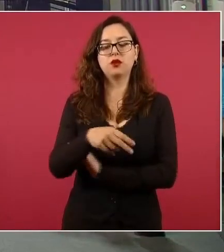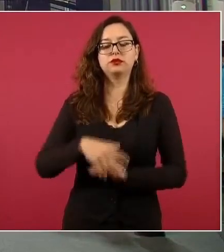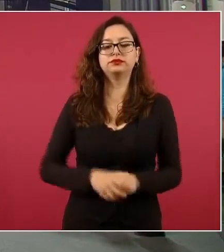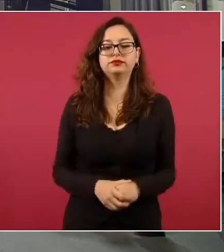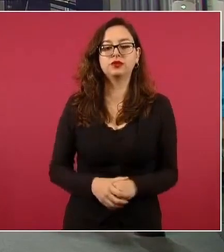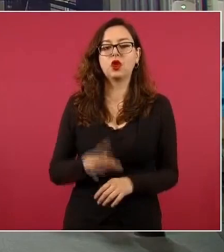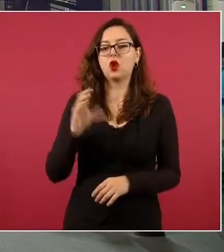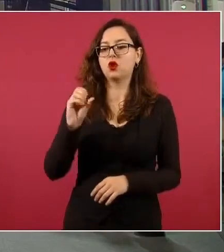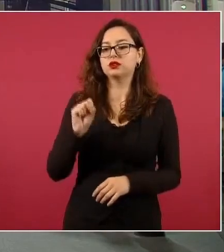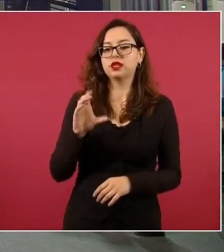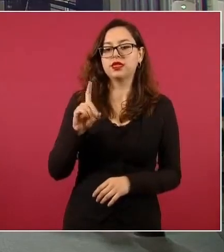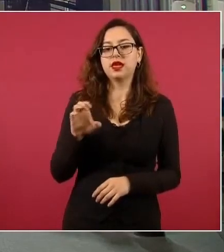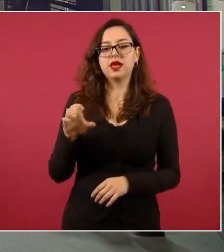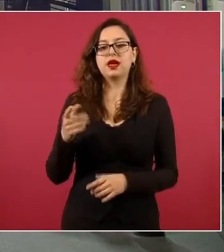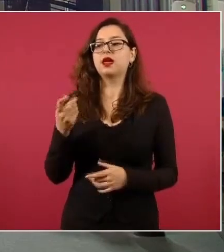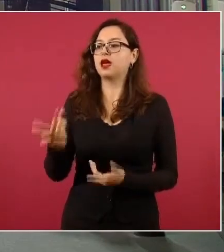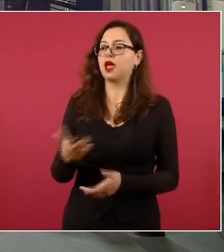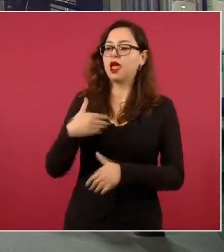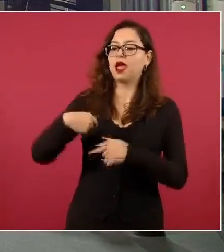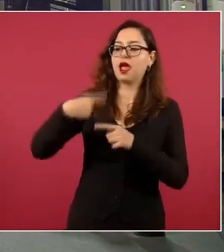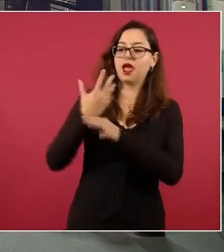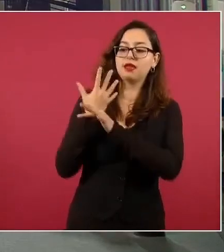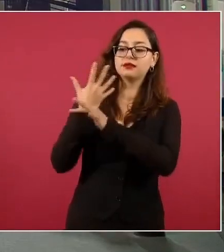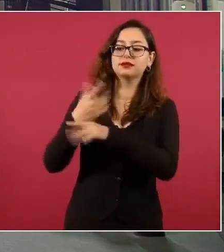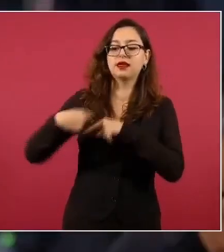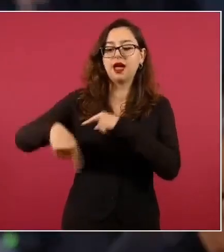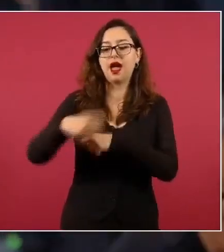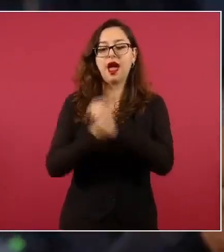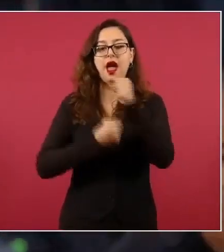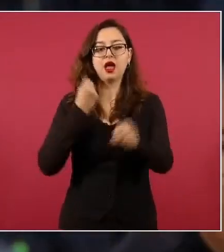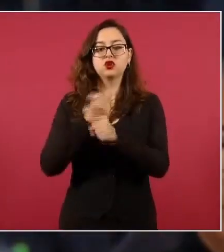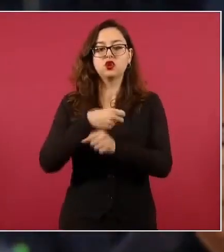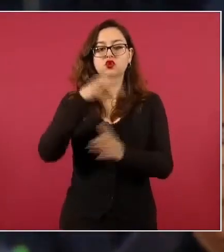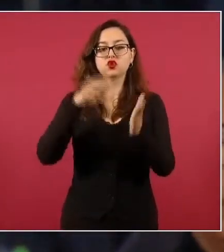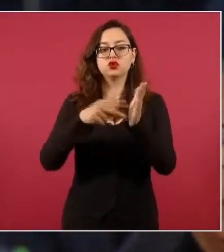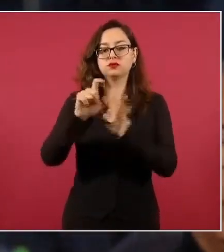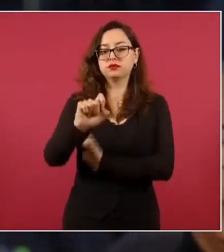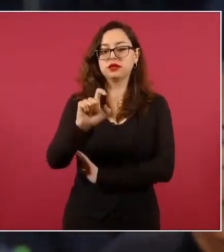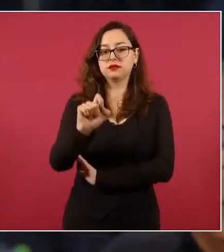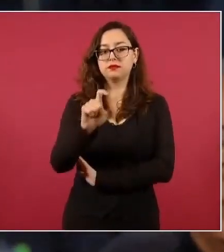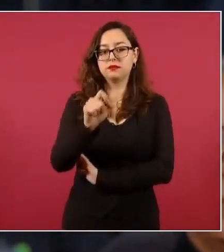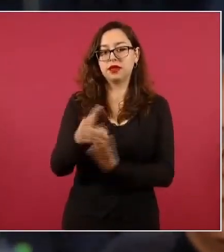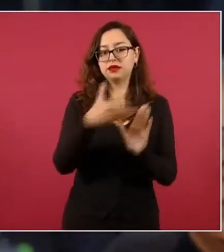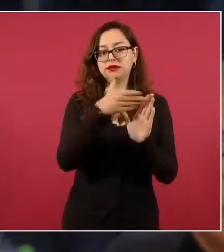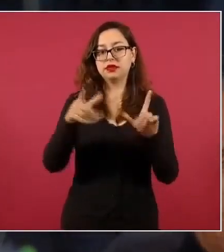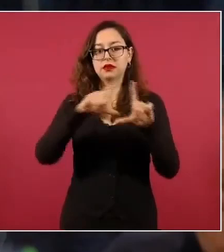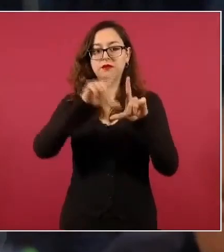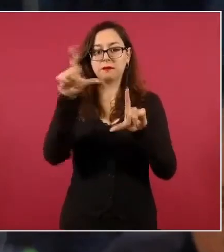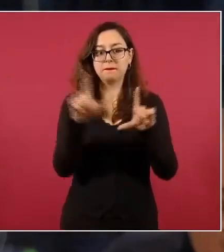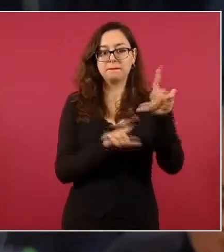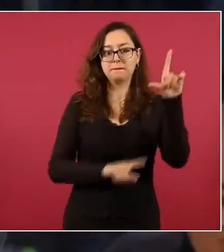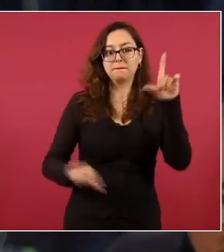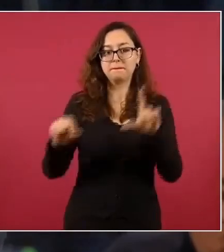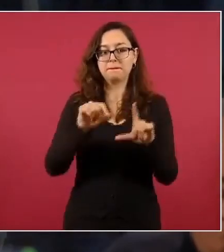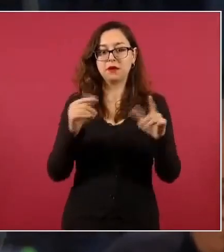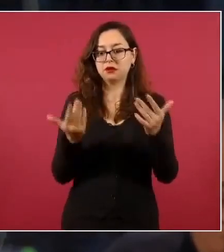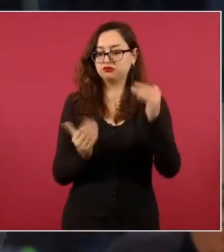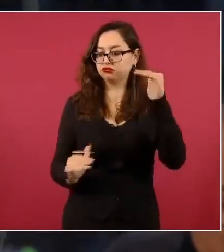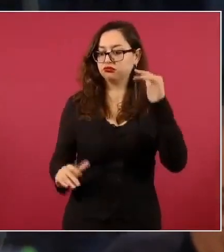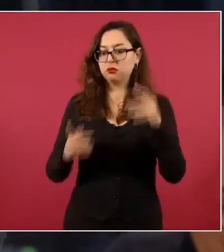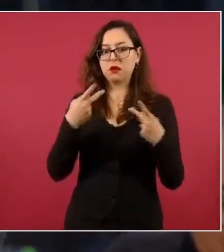el Desarrollo Económico, durante 2020 México tuvo la segunda mayor reducción de la desigualdad, solo después de